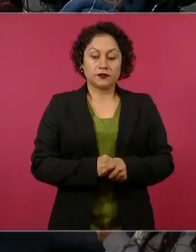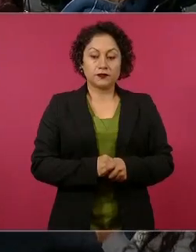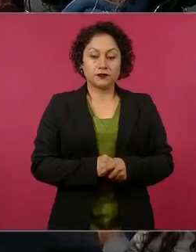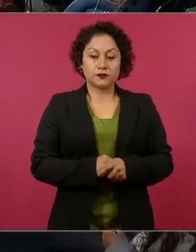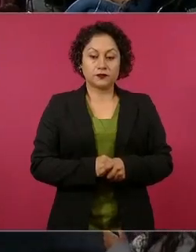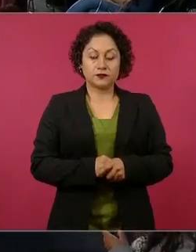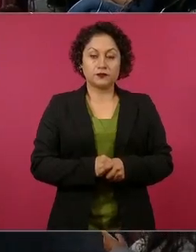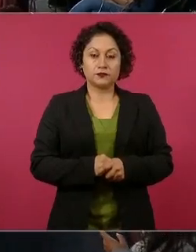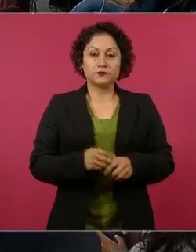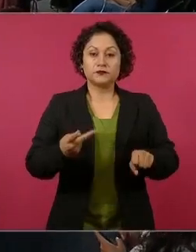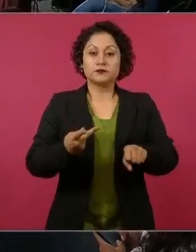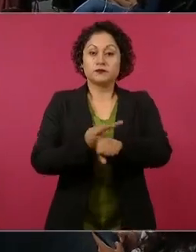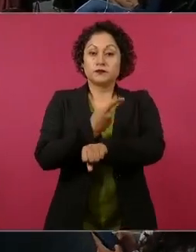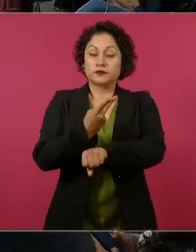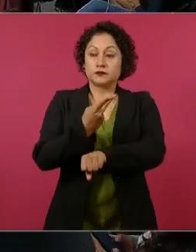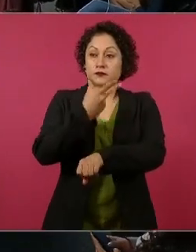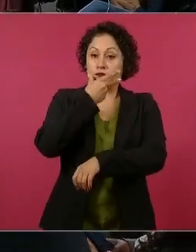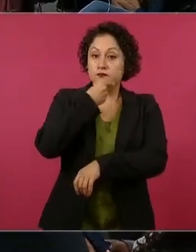Roberto Hernández.